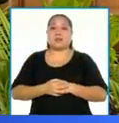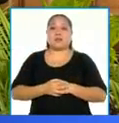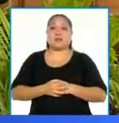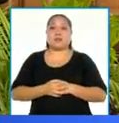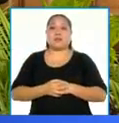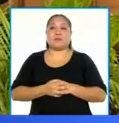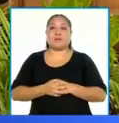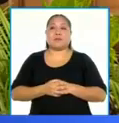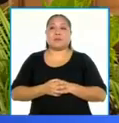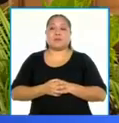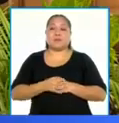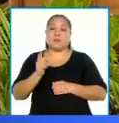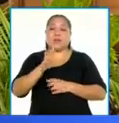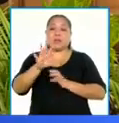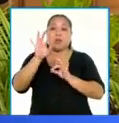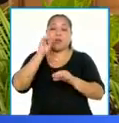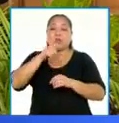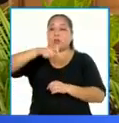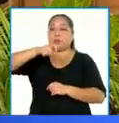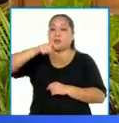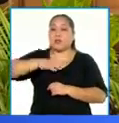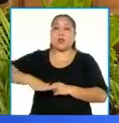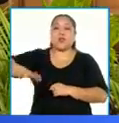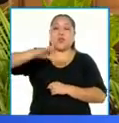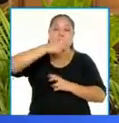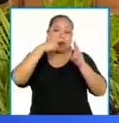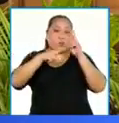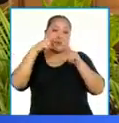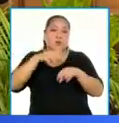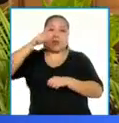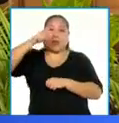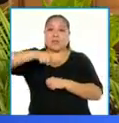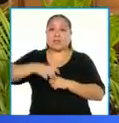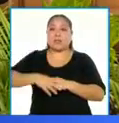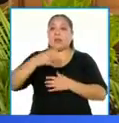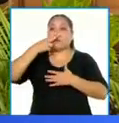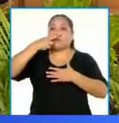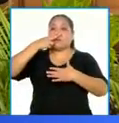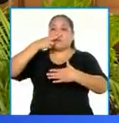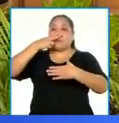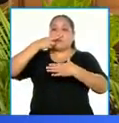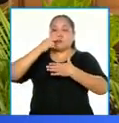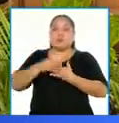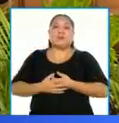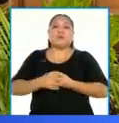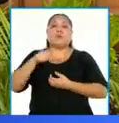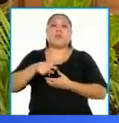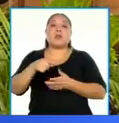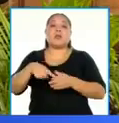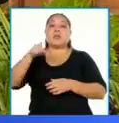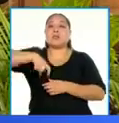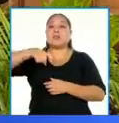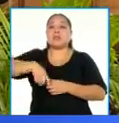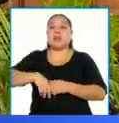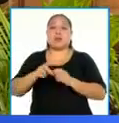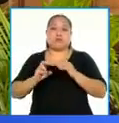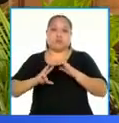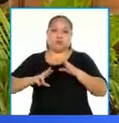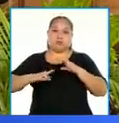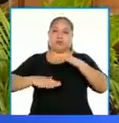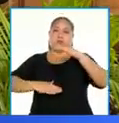que se ha determinado y que todo el mundo ha podido percibir, de una demanda incrementada y